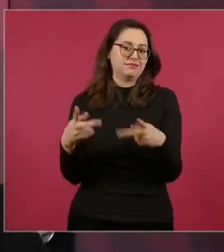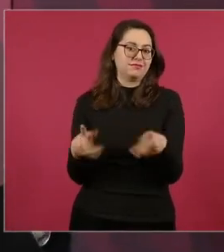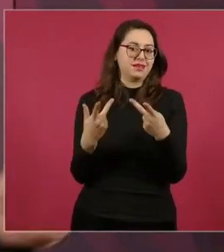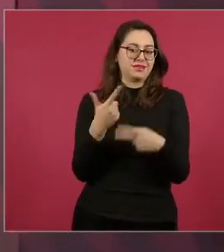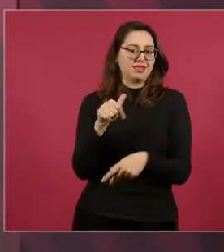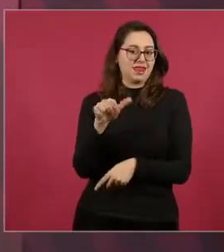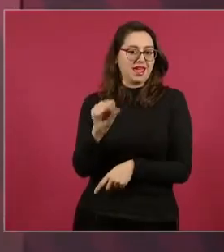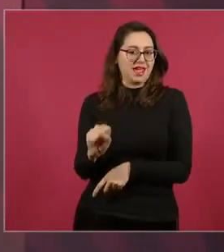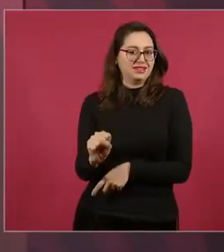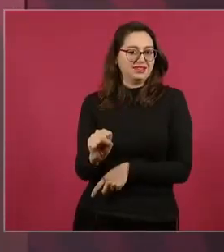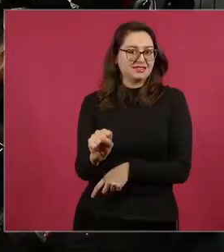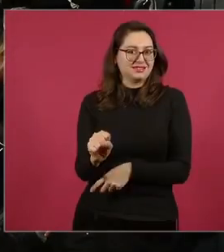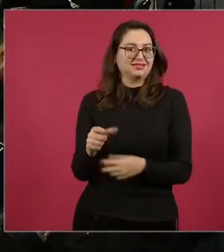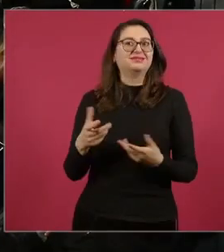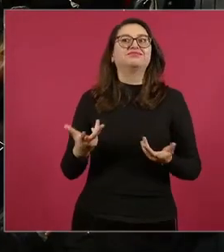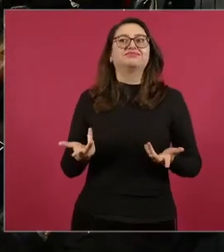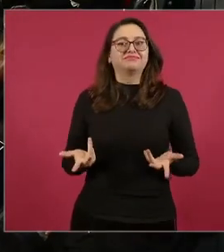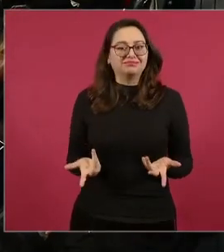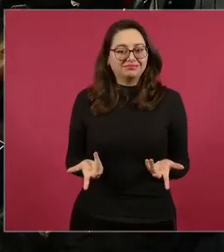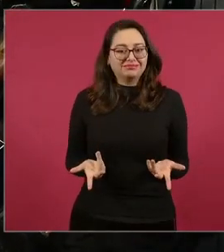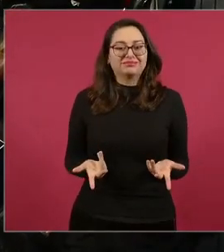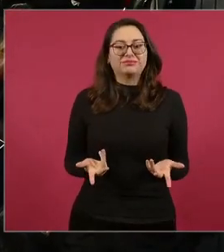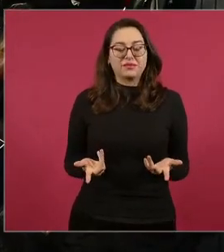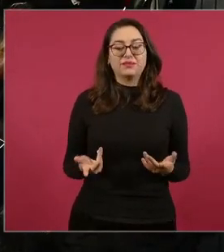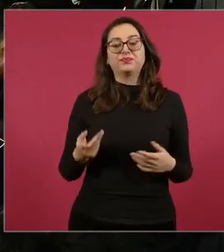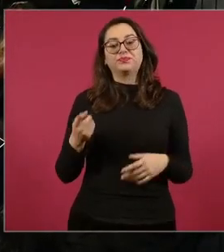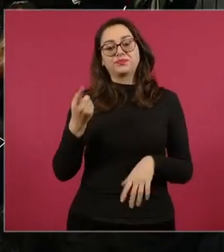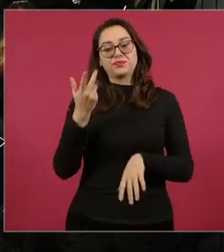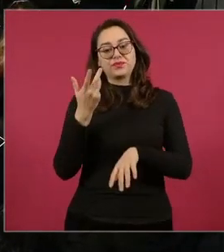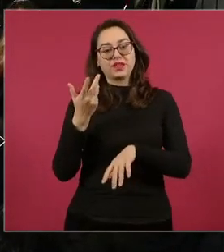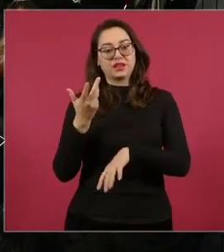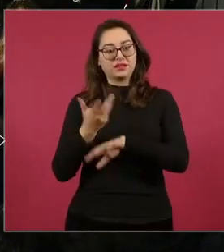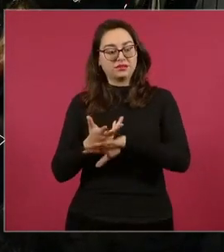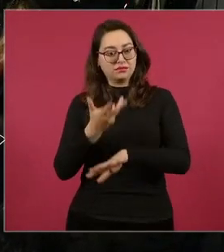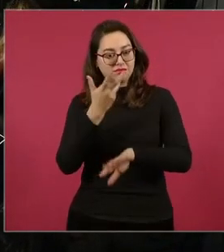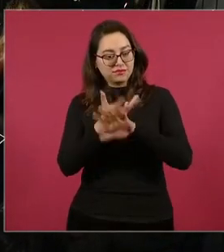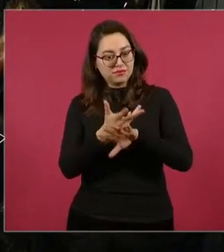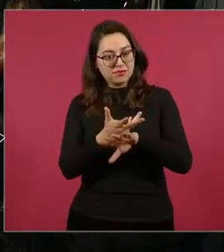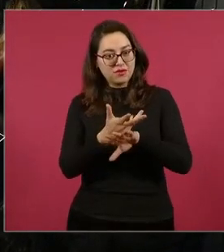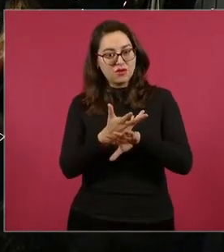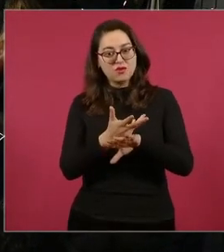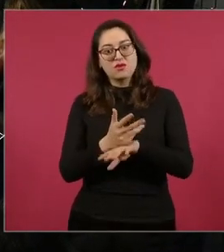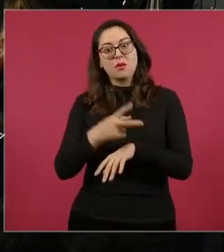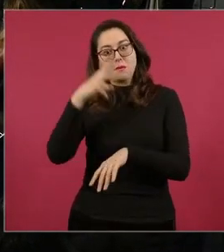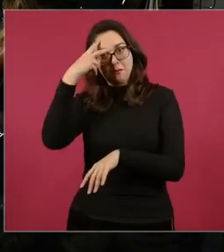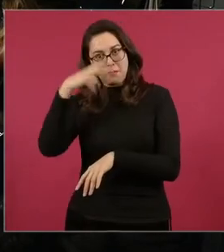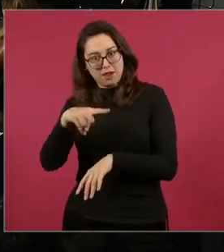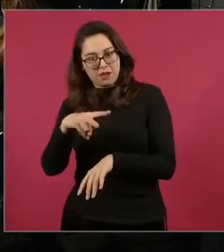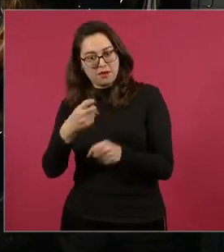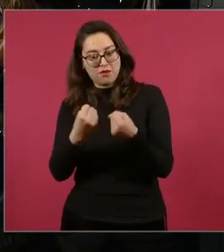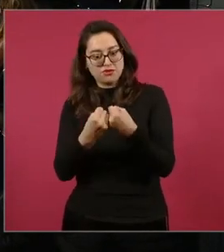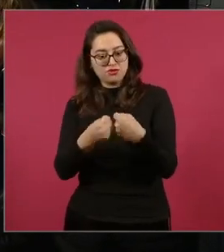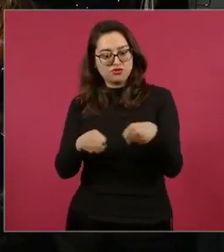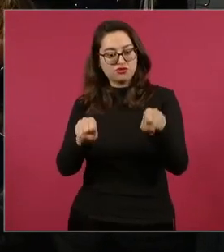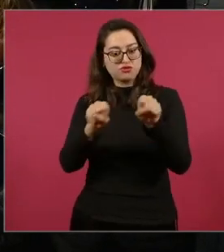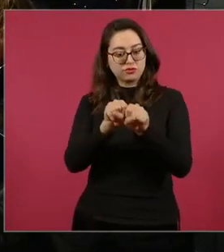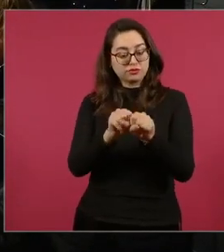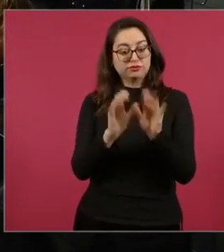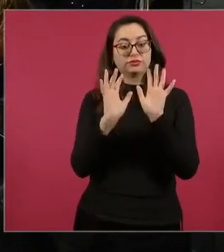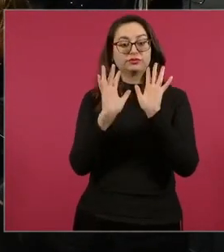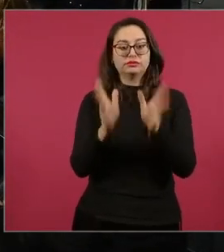asociación que hizo la Comisión Federal con una empresa estadounidense. Ya están las plataformas en la